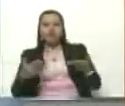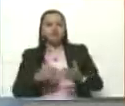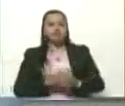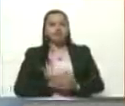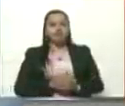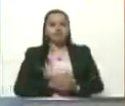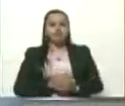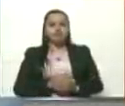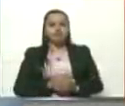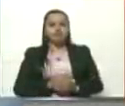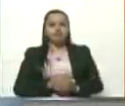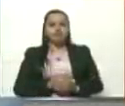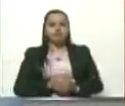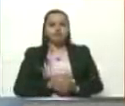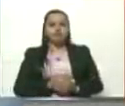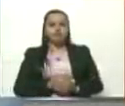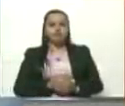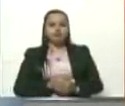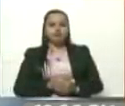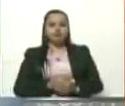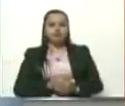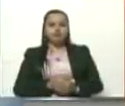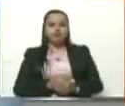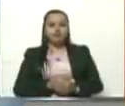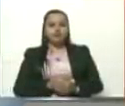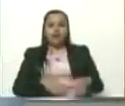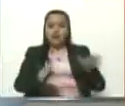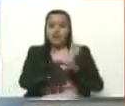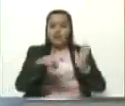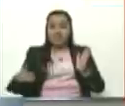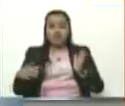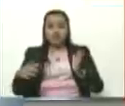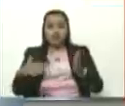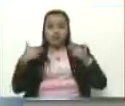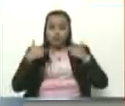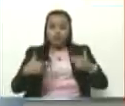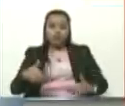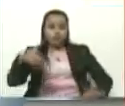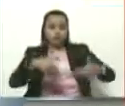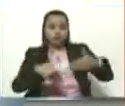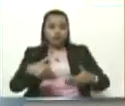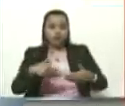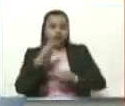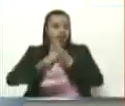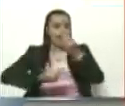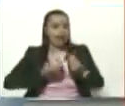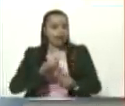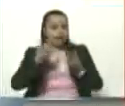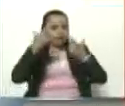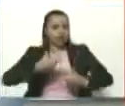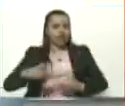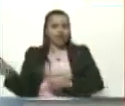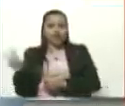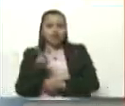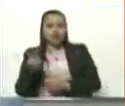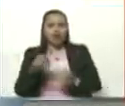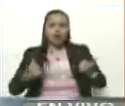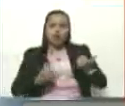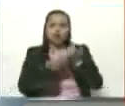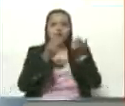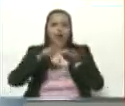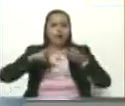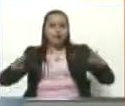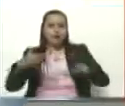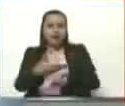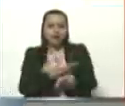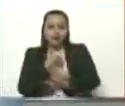de la del ejercicio en el derecho humano al voto darle a venezuela un chance a la paz como